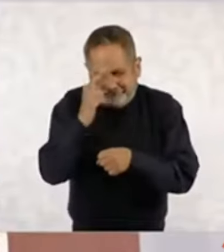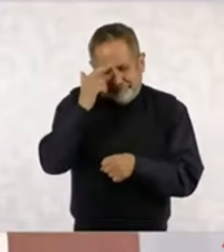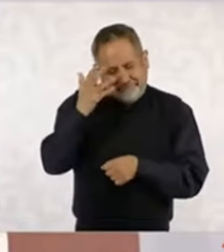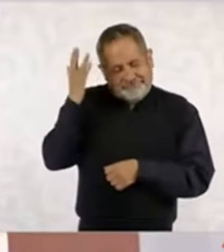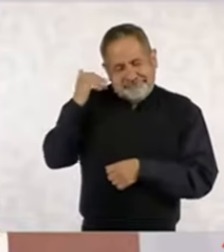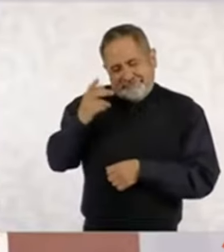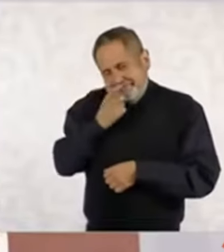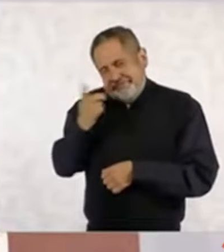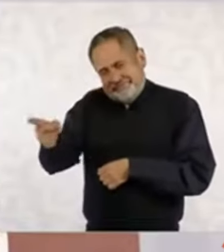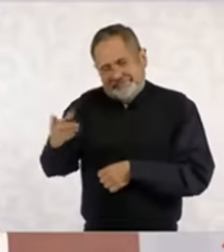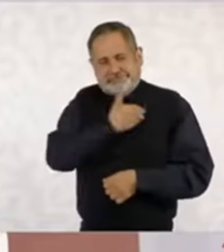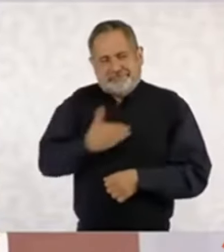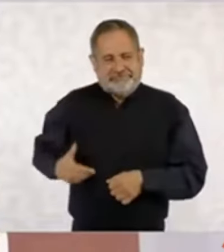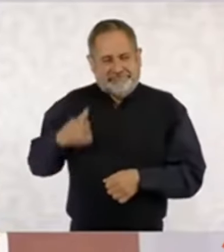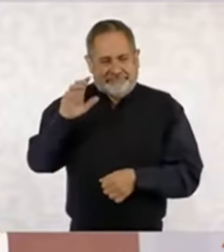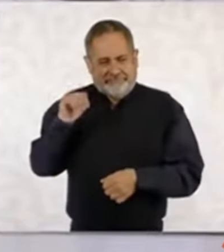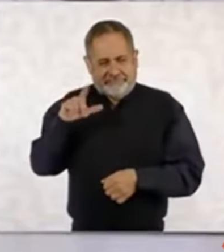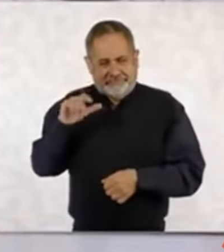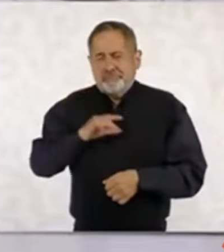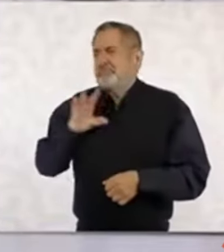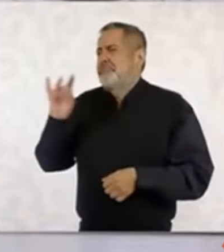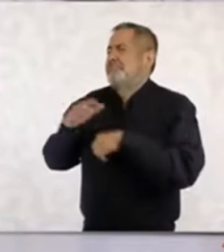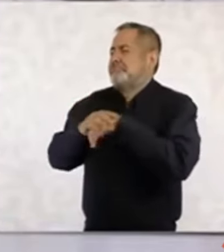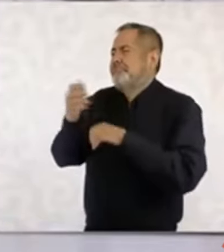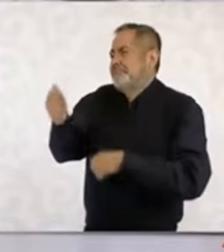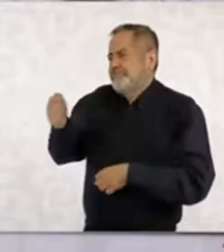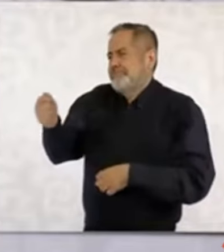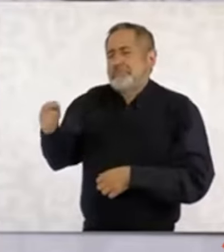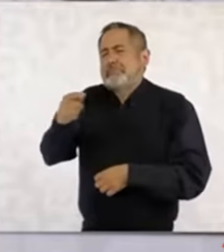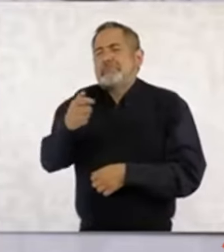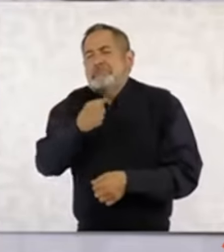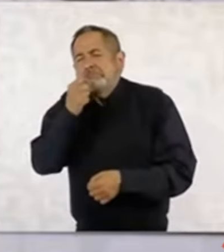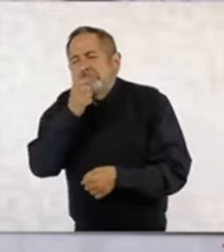presidente López Obrador. Mando disculpas.